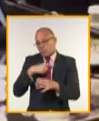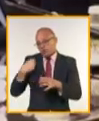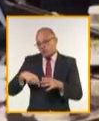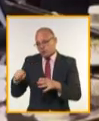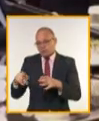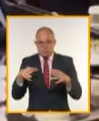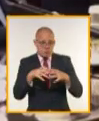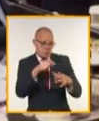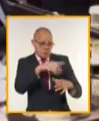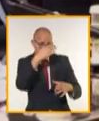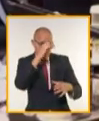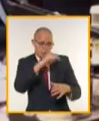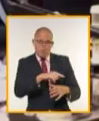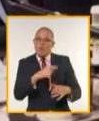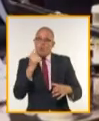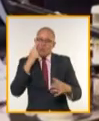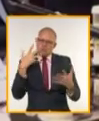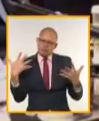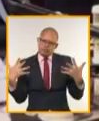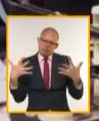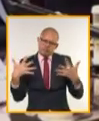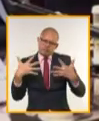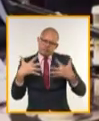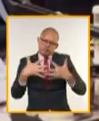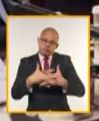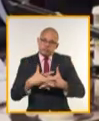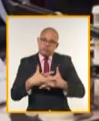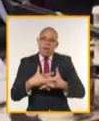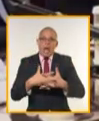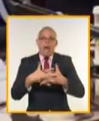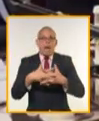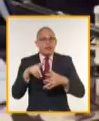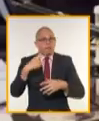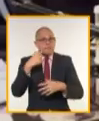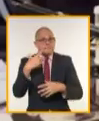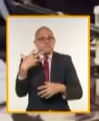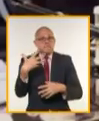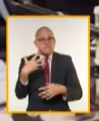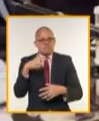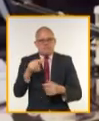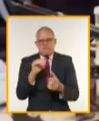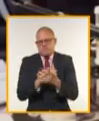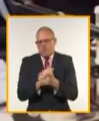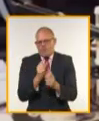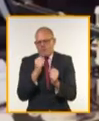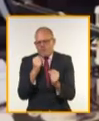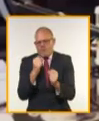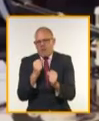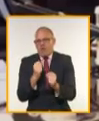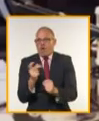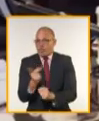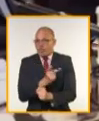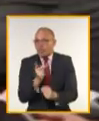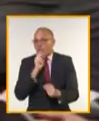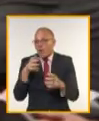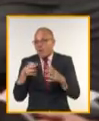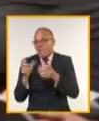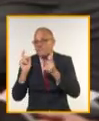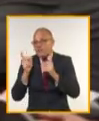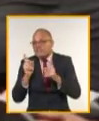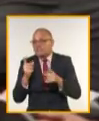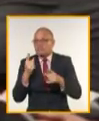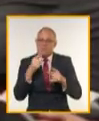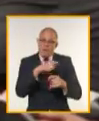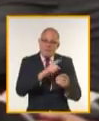profunda y sólida, lo cual se ha convertido en el carácter distintivo de la amistad de hierro entre ambos partidos y países. Y Cuba se